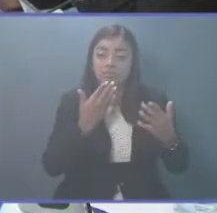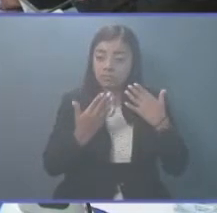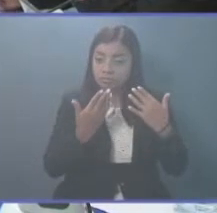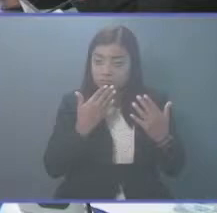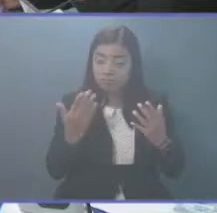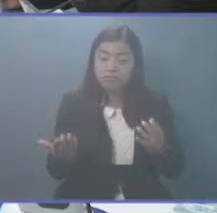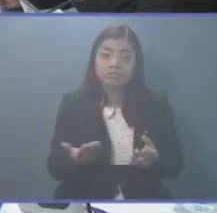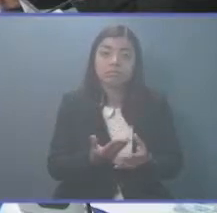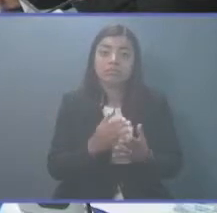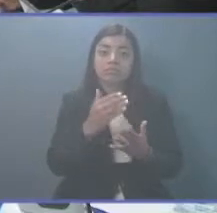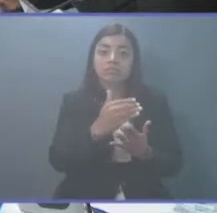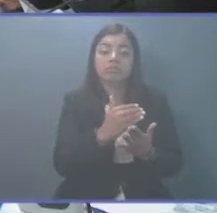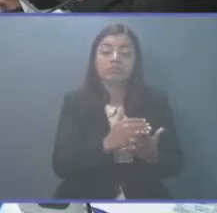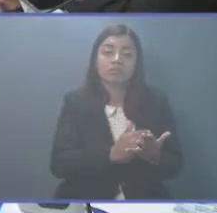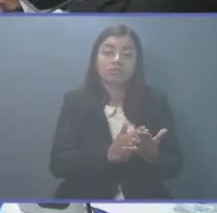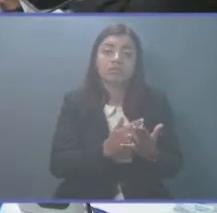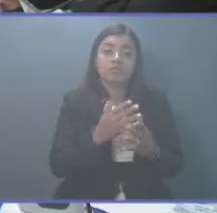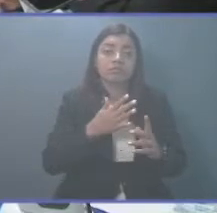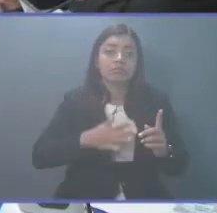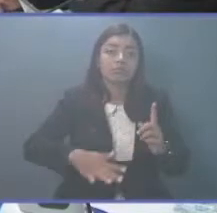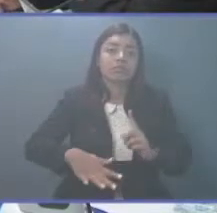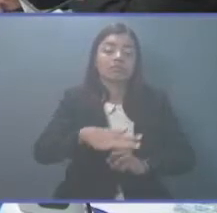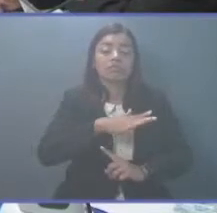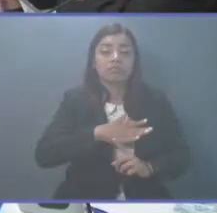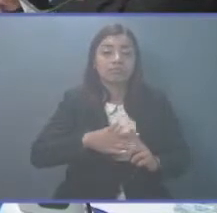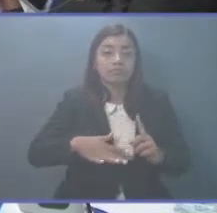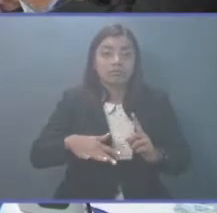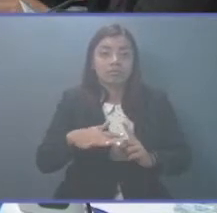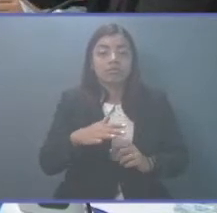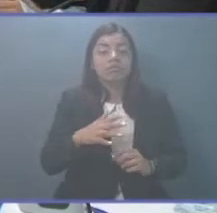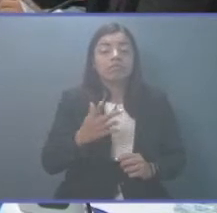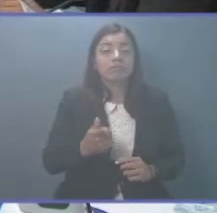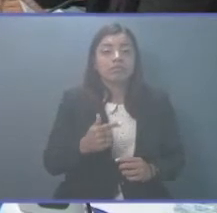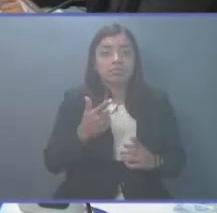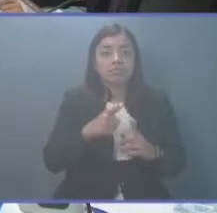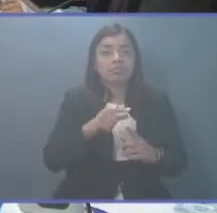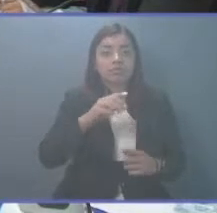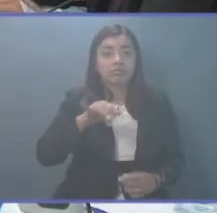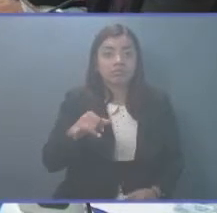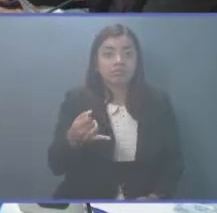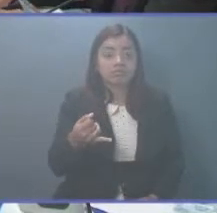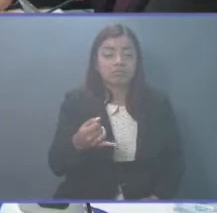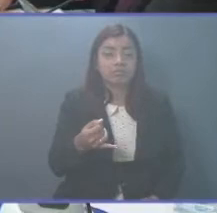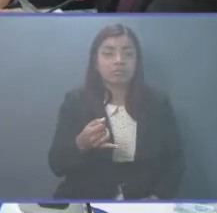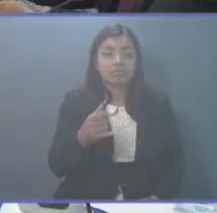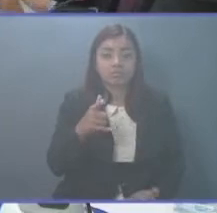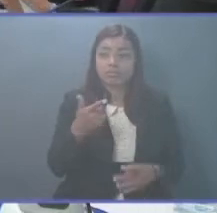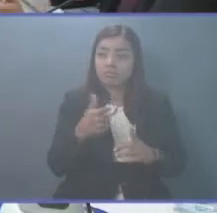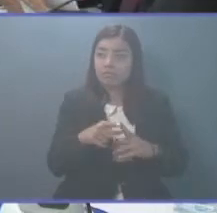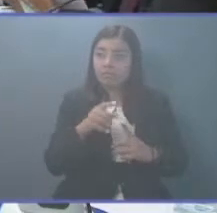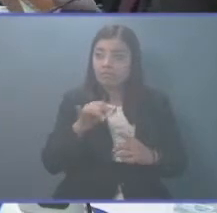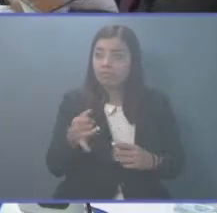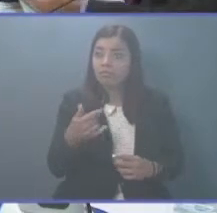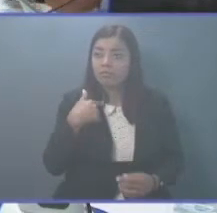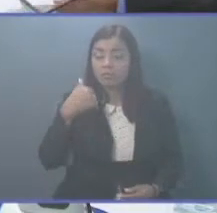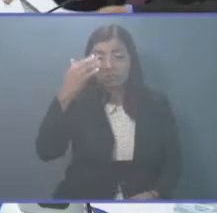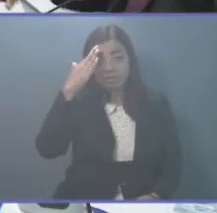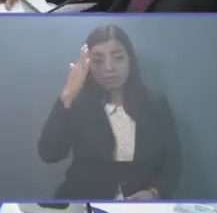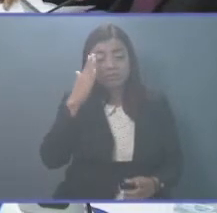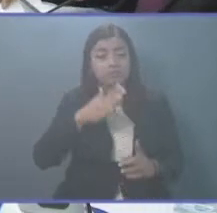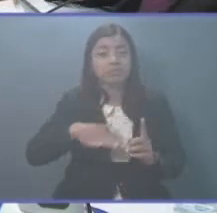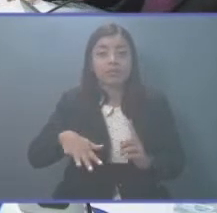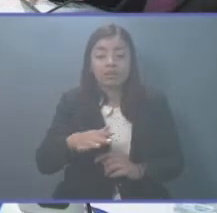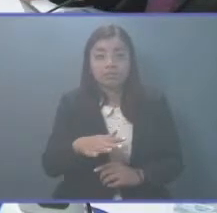incorporar en las circunstancias agravantes un literal J. Esto solo es, yo sé que las